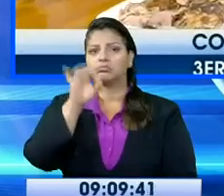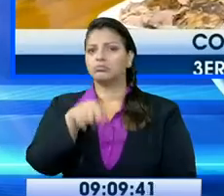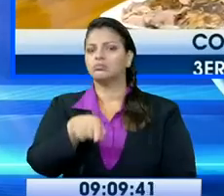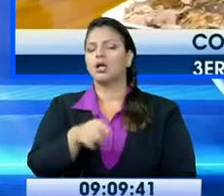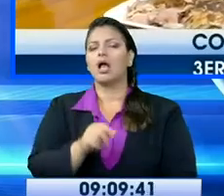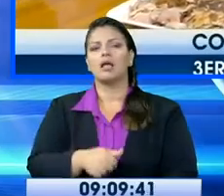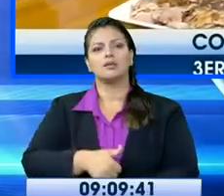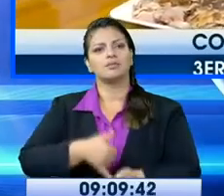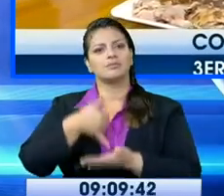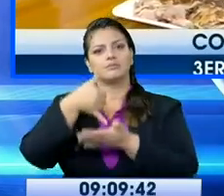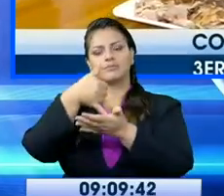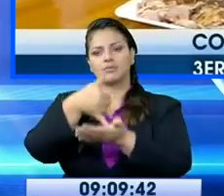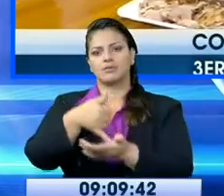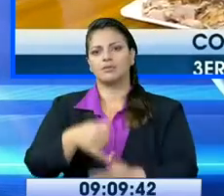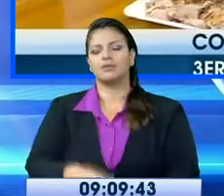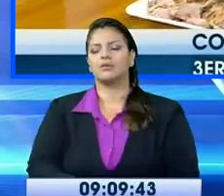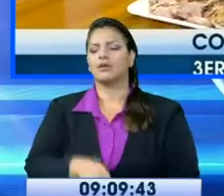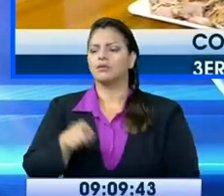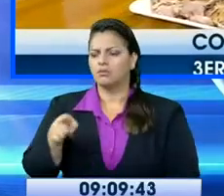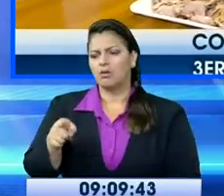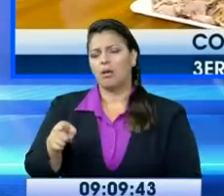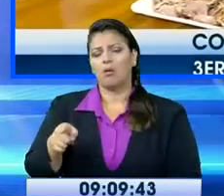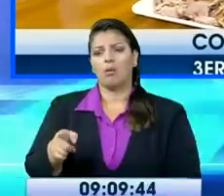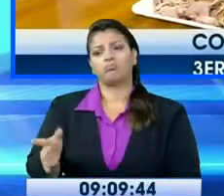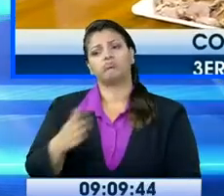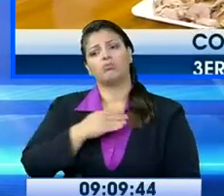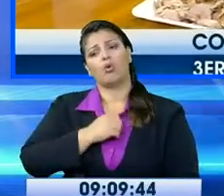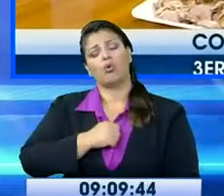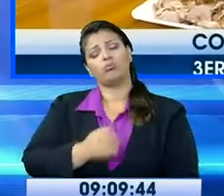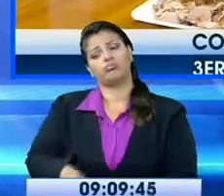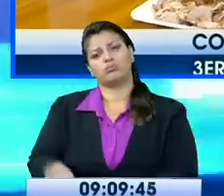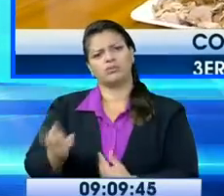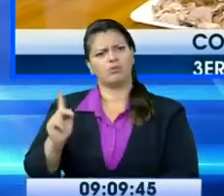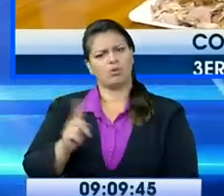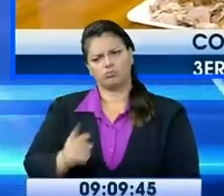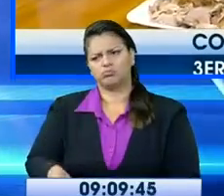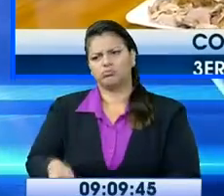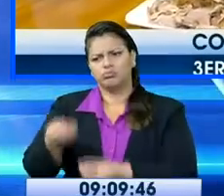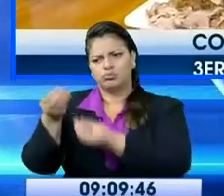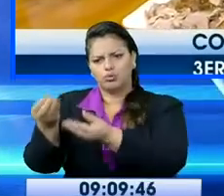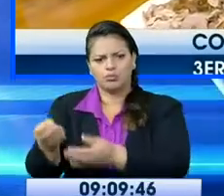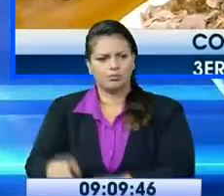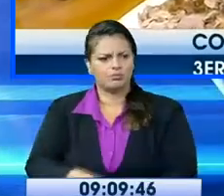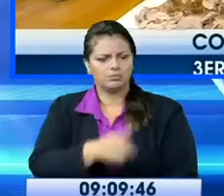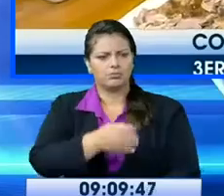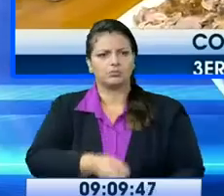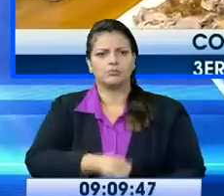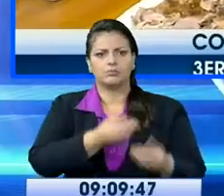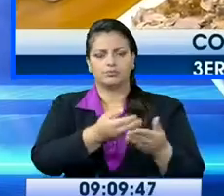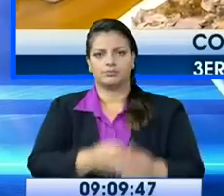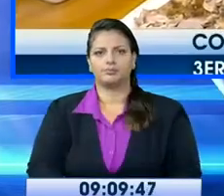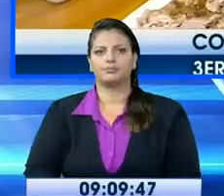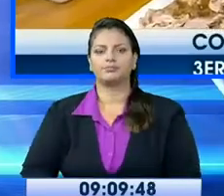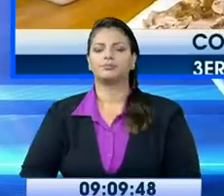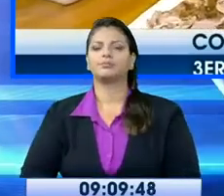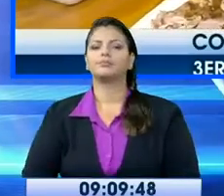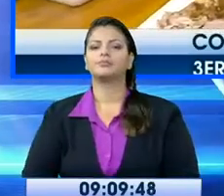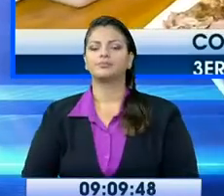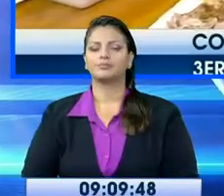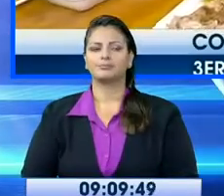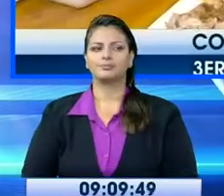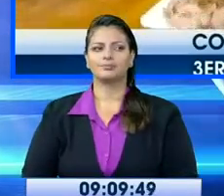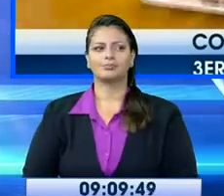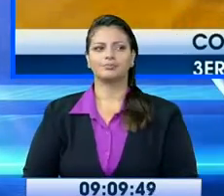semanas, claro, que fue el, claro, el evento. Sí. El primero, la primera semana quedó Cococho, segunda semana sándwiches de chancho y tercera semana caldo de